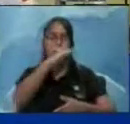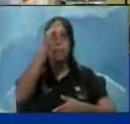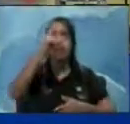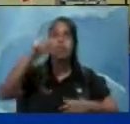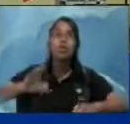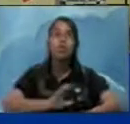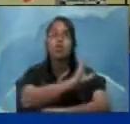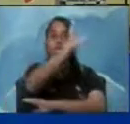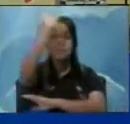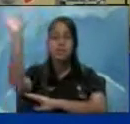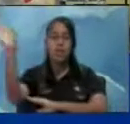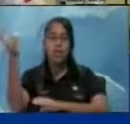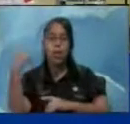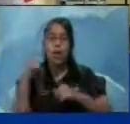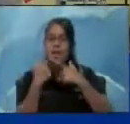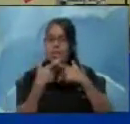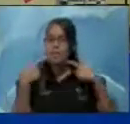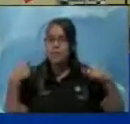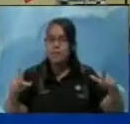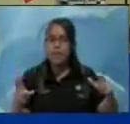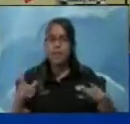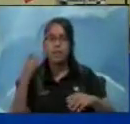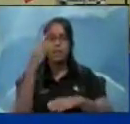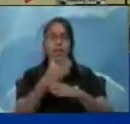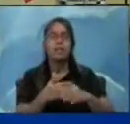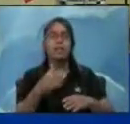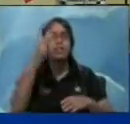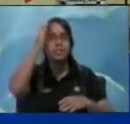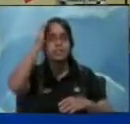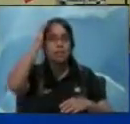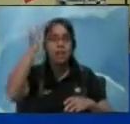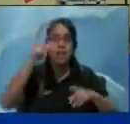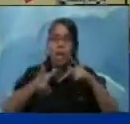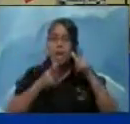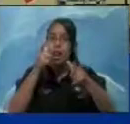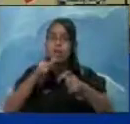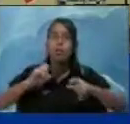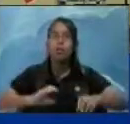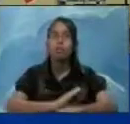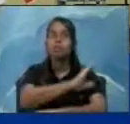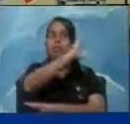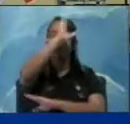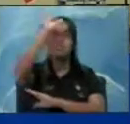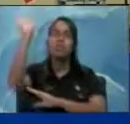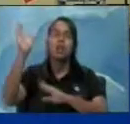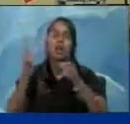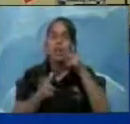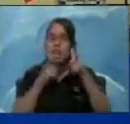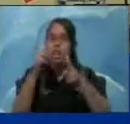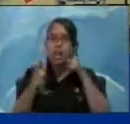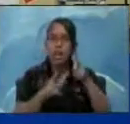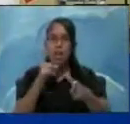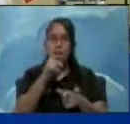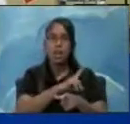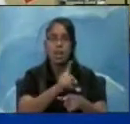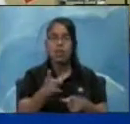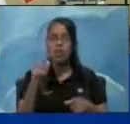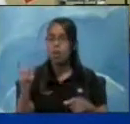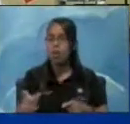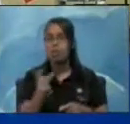cielo hay diferencia entre la lengua celestial y la lengua la lengua